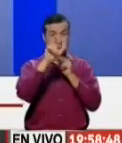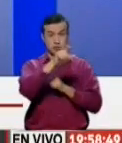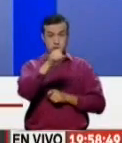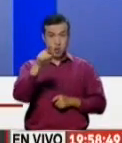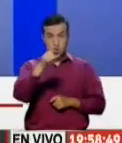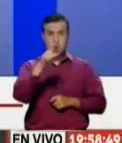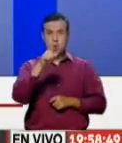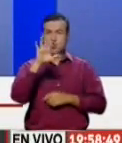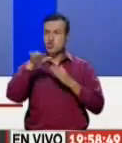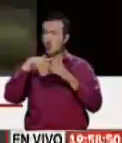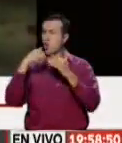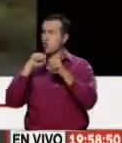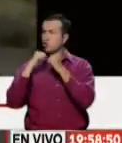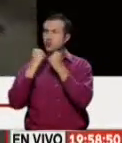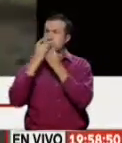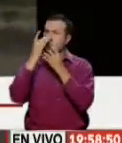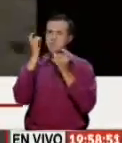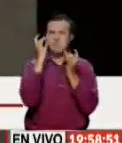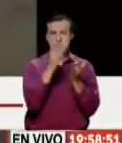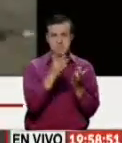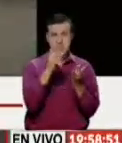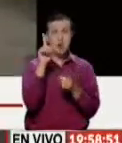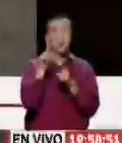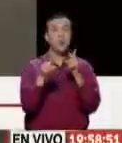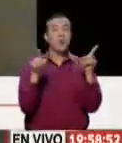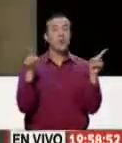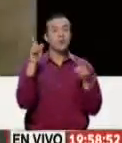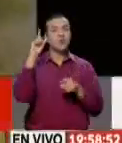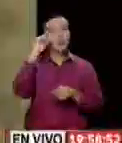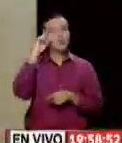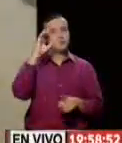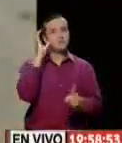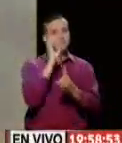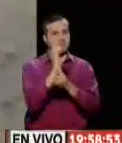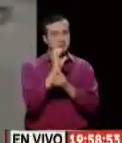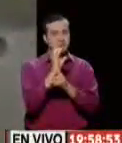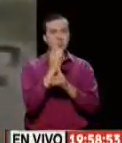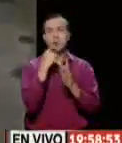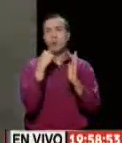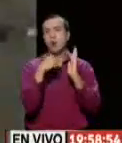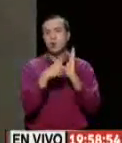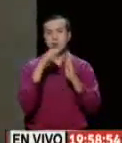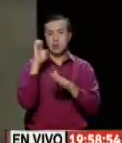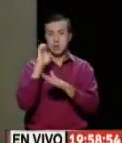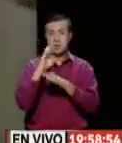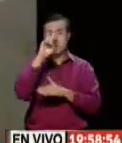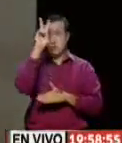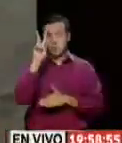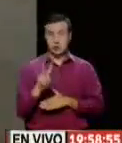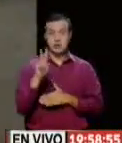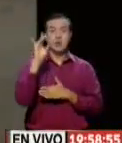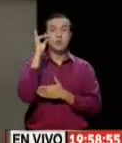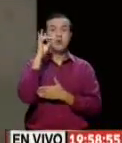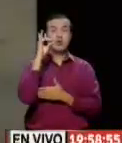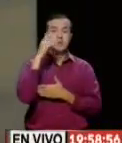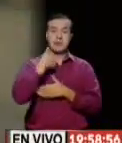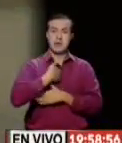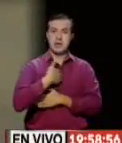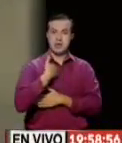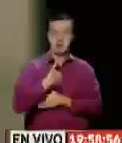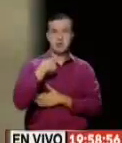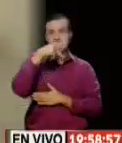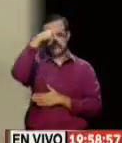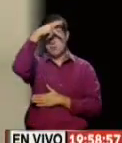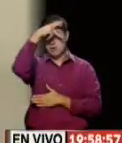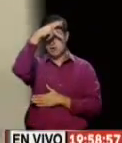espera el repudio social. Varios gobiernos condenaron este ataque, entre ellos Ecuador, Venezuela, Bolivia, Argentina,